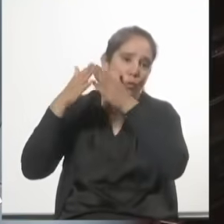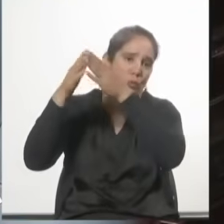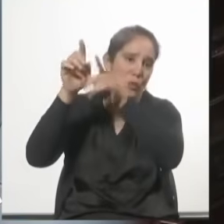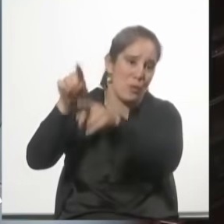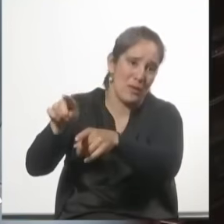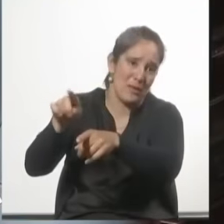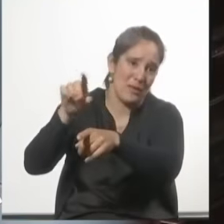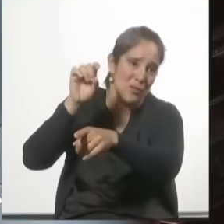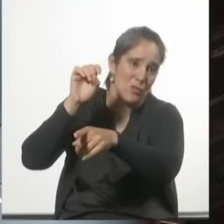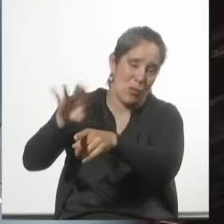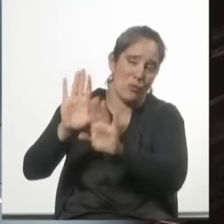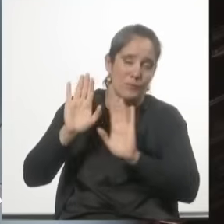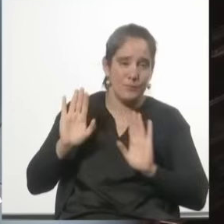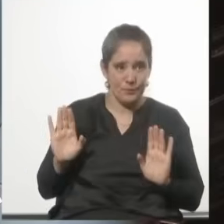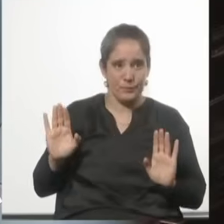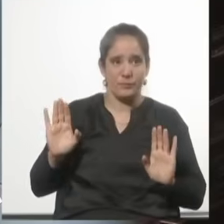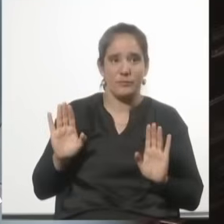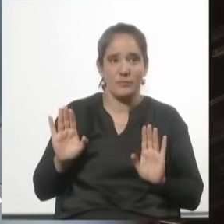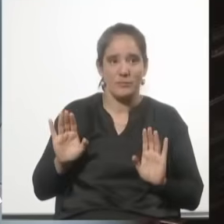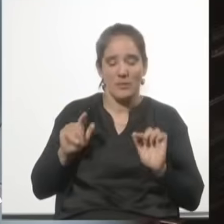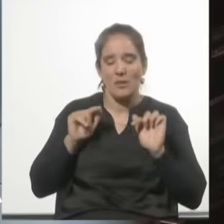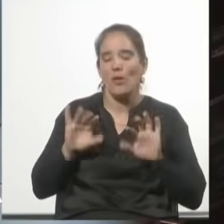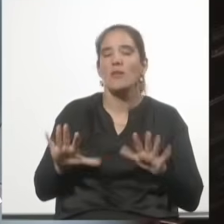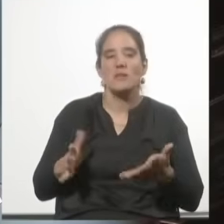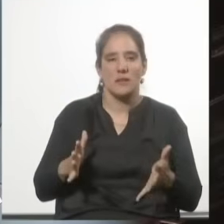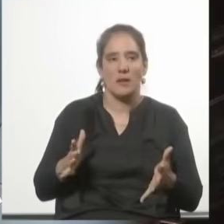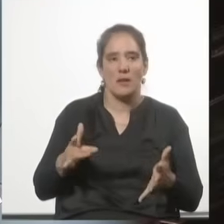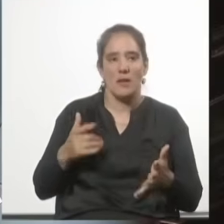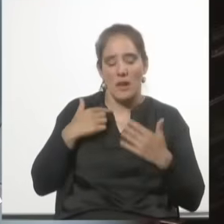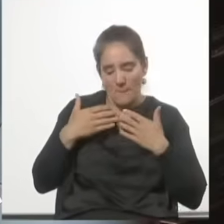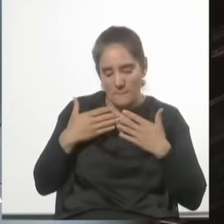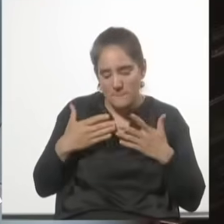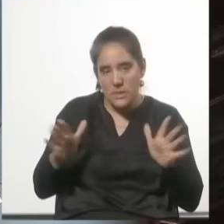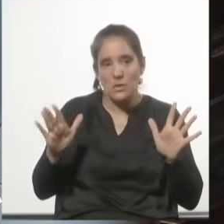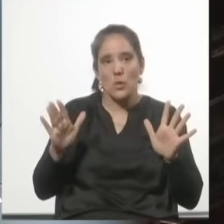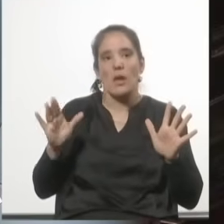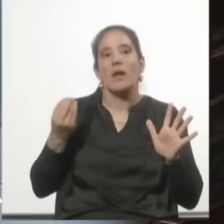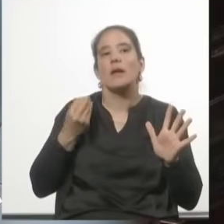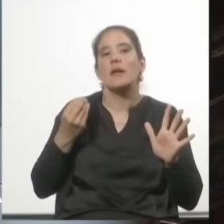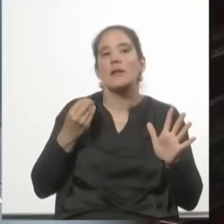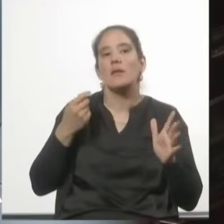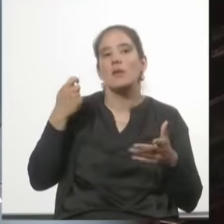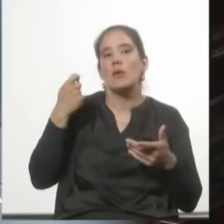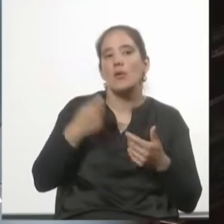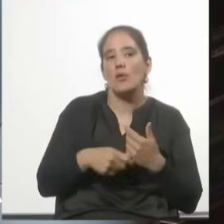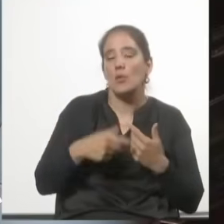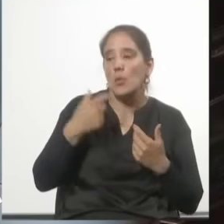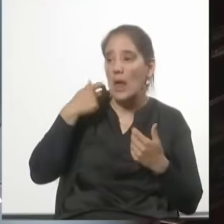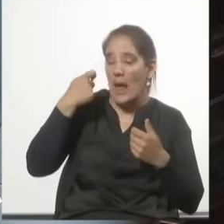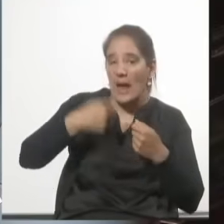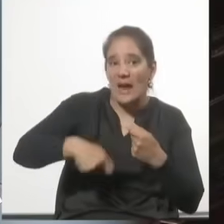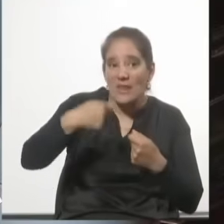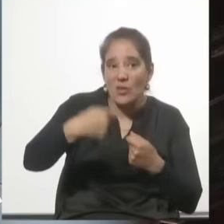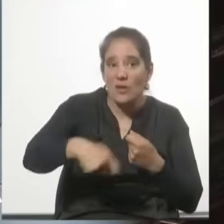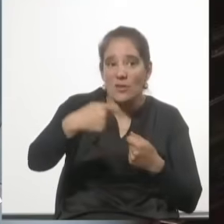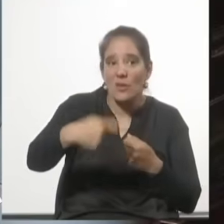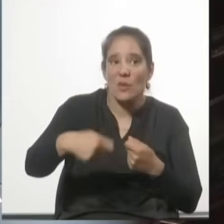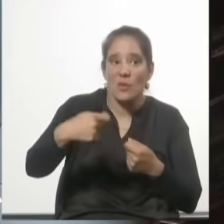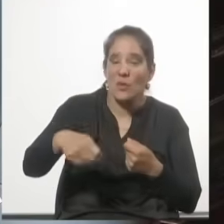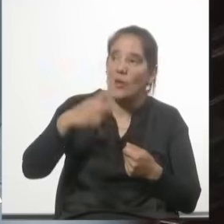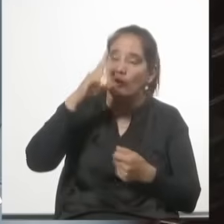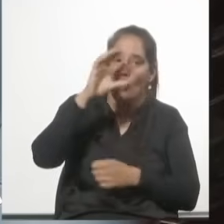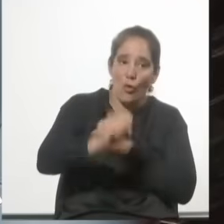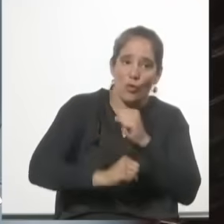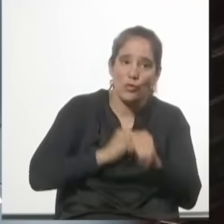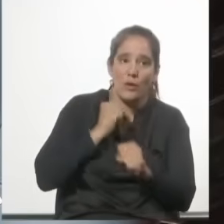conveniente ventaja del constructor. Esto es, la apertura de una carta de crédito irrevocable y confirmada, que cada